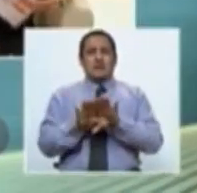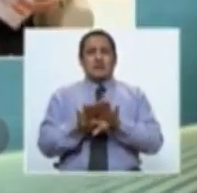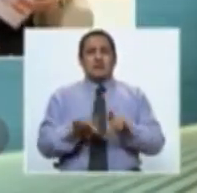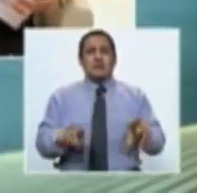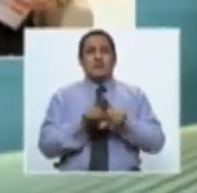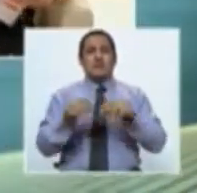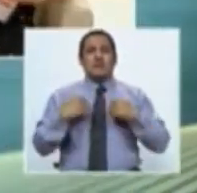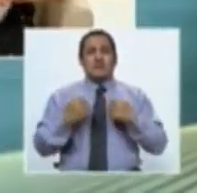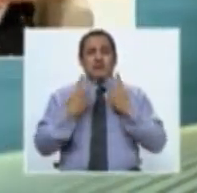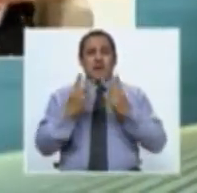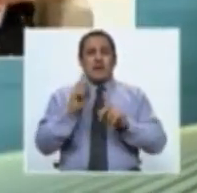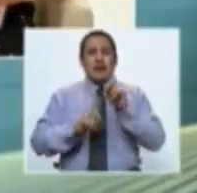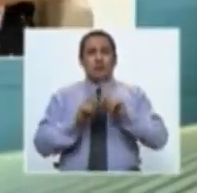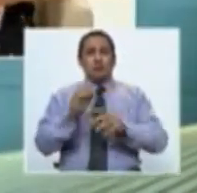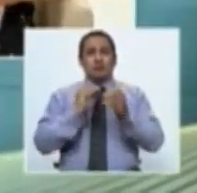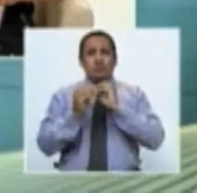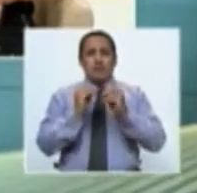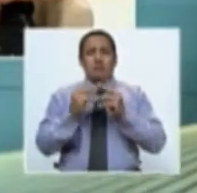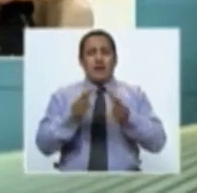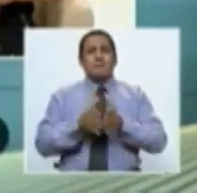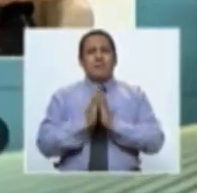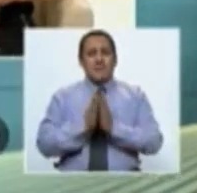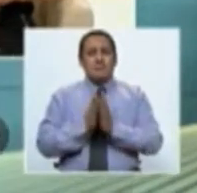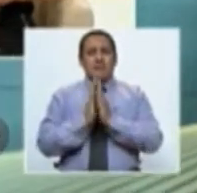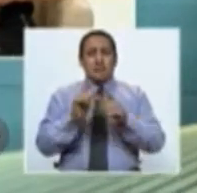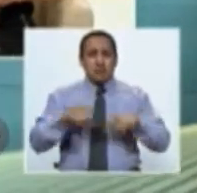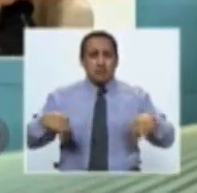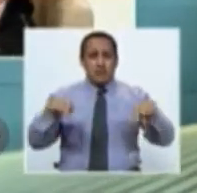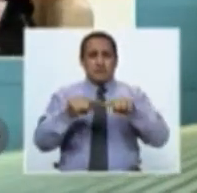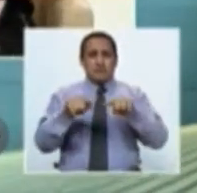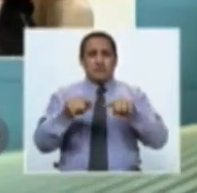ya, pero todavía tienen ustedes algunos pendientes. ¿Van a insistir en ellos?